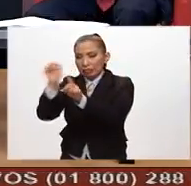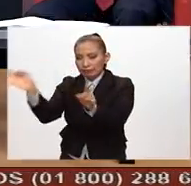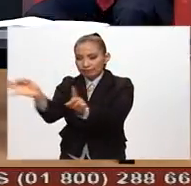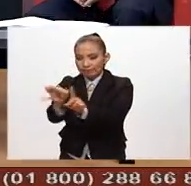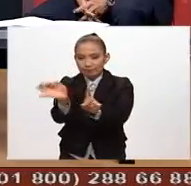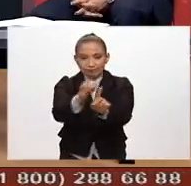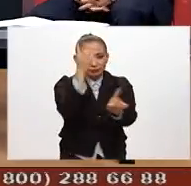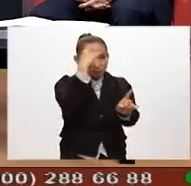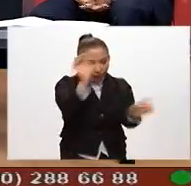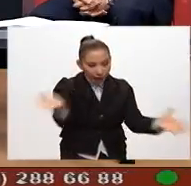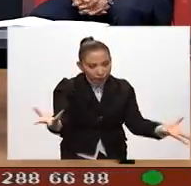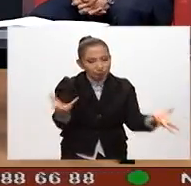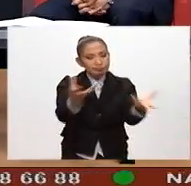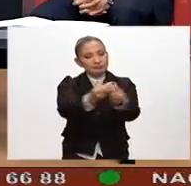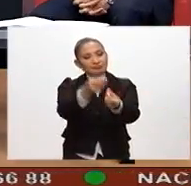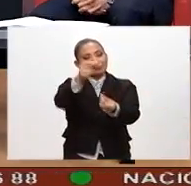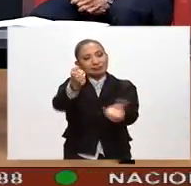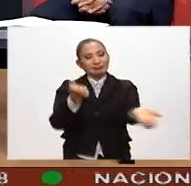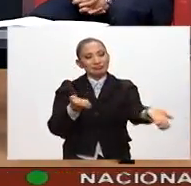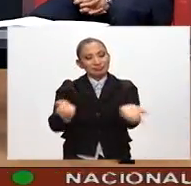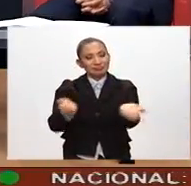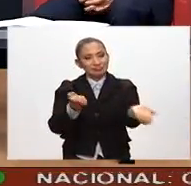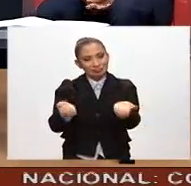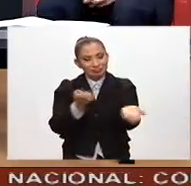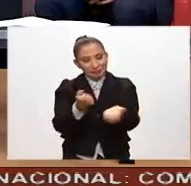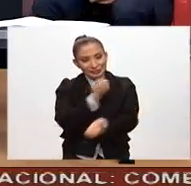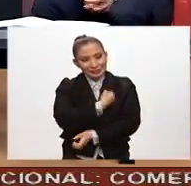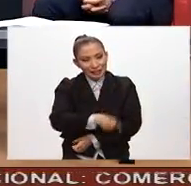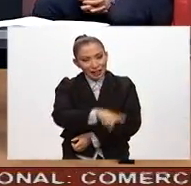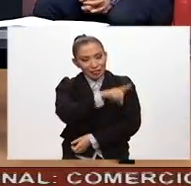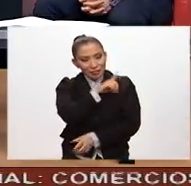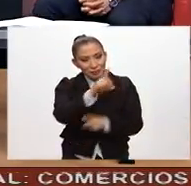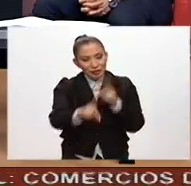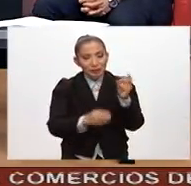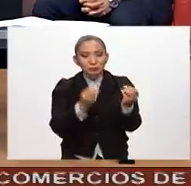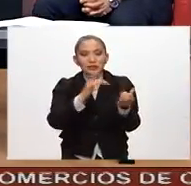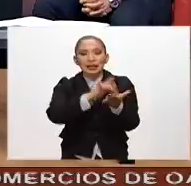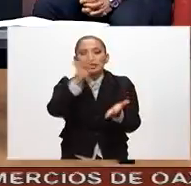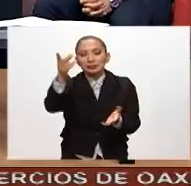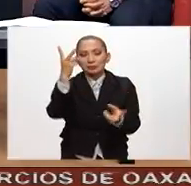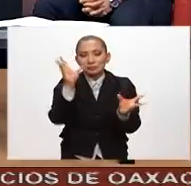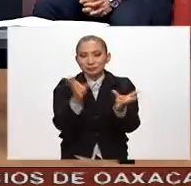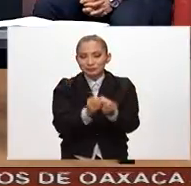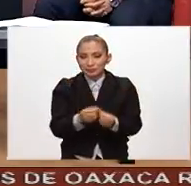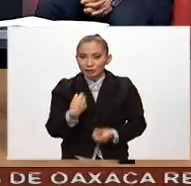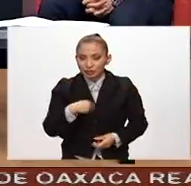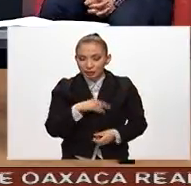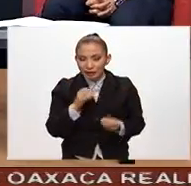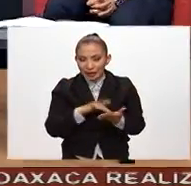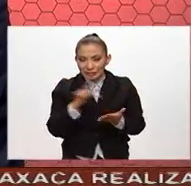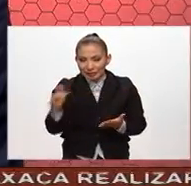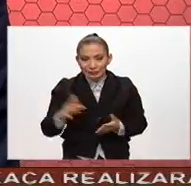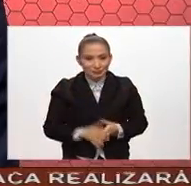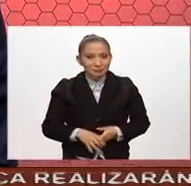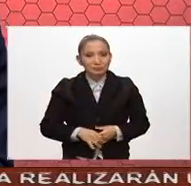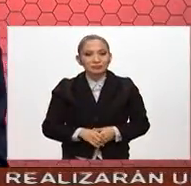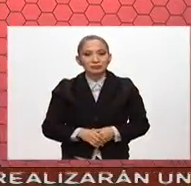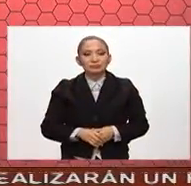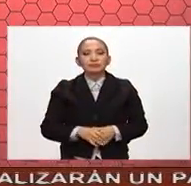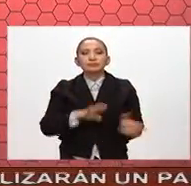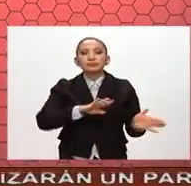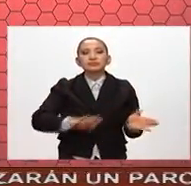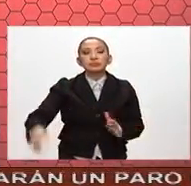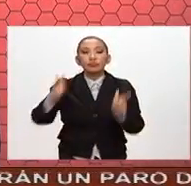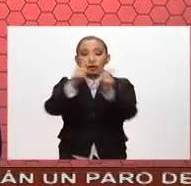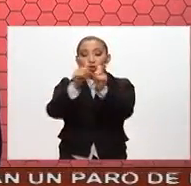que se sumen a esta cruzada a favor de la salud y el deporte. Gracias, maestra, por estar con nosotros. Al contrario, gracias a ustedes. Gracias, maestra. Gracias.